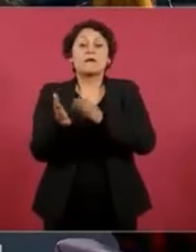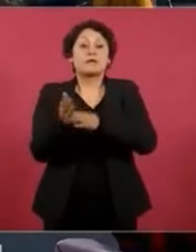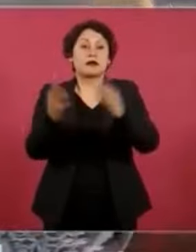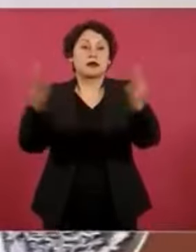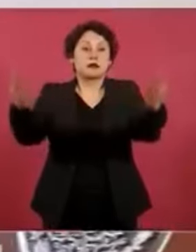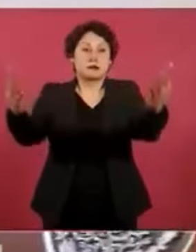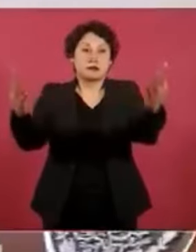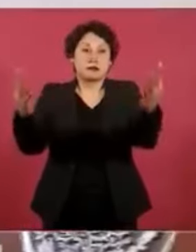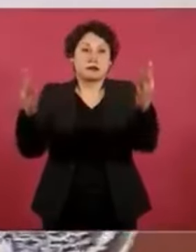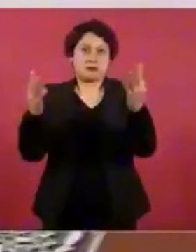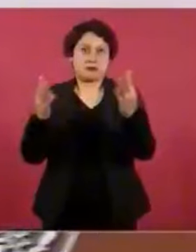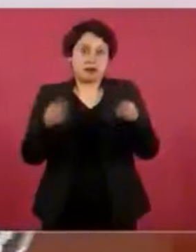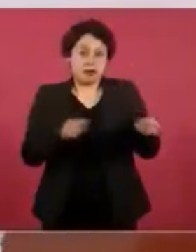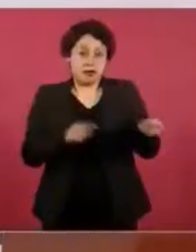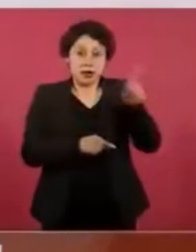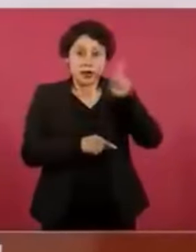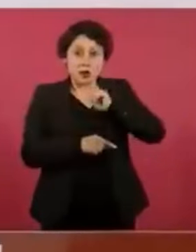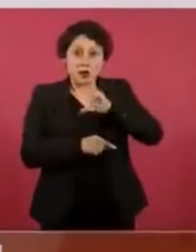la